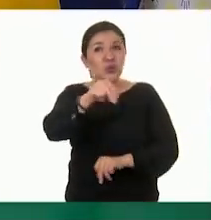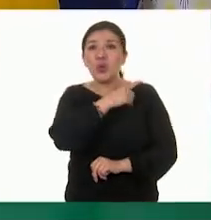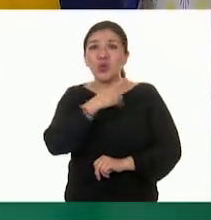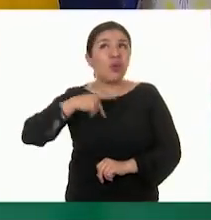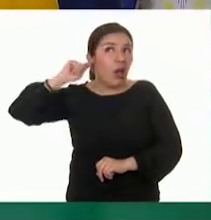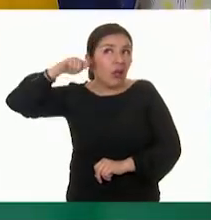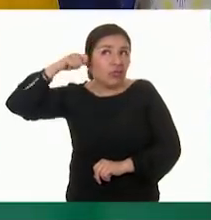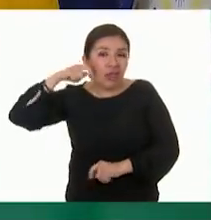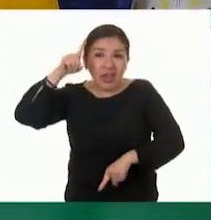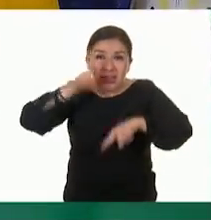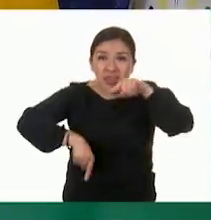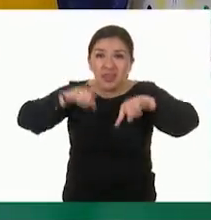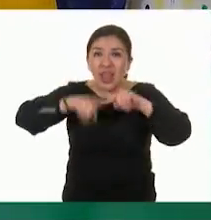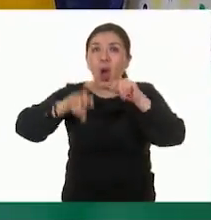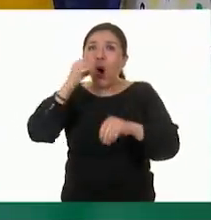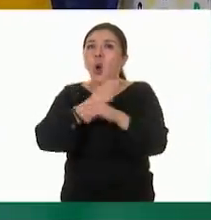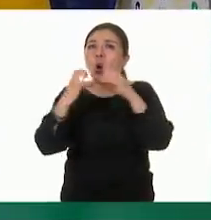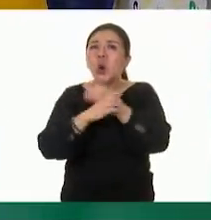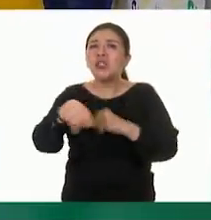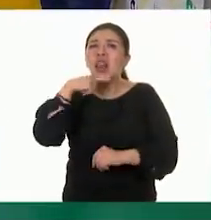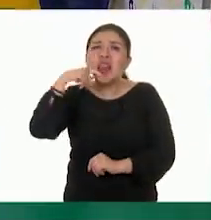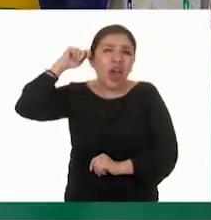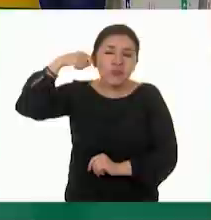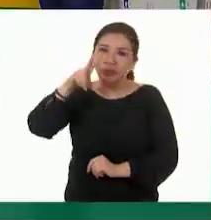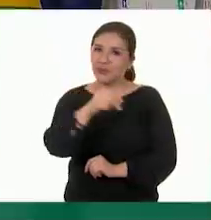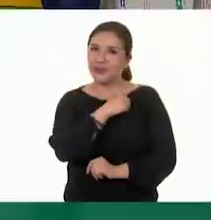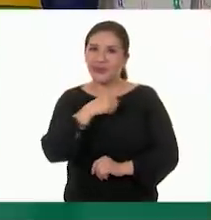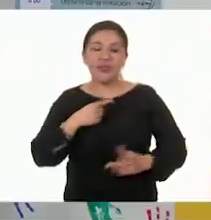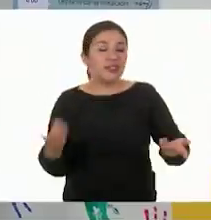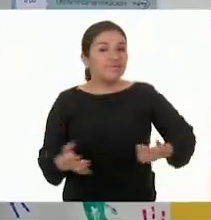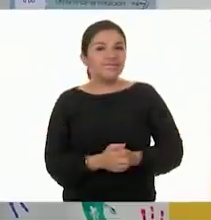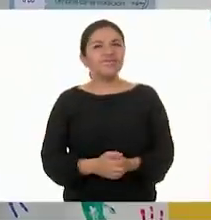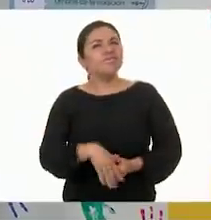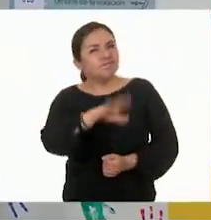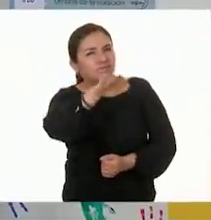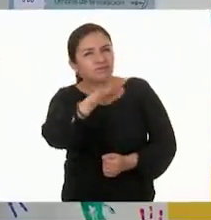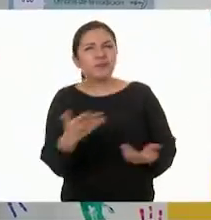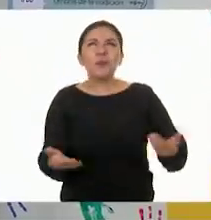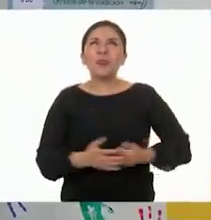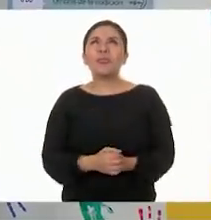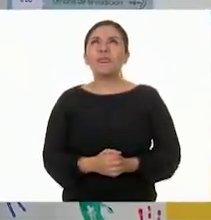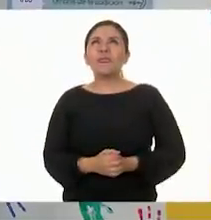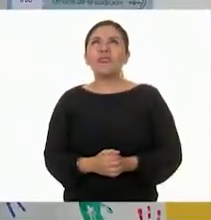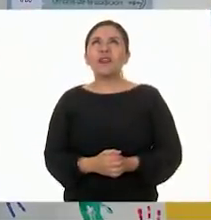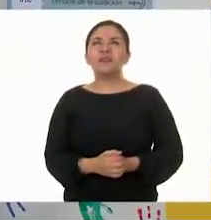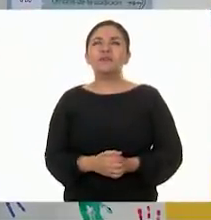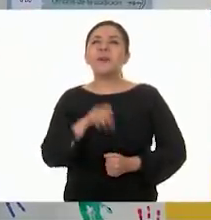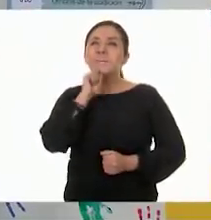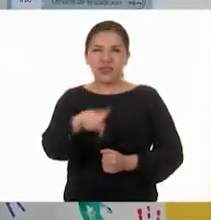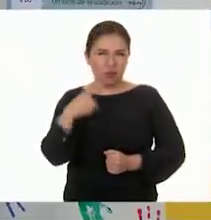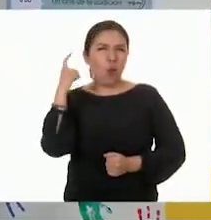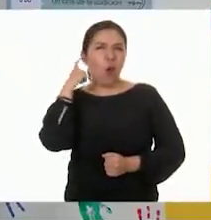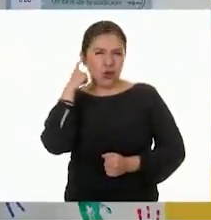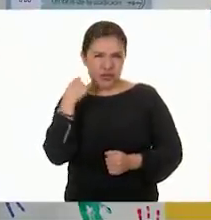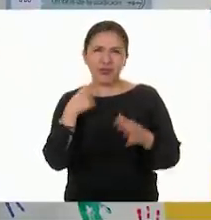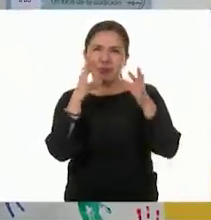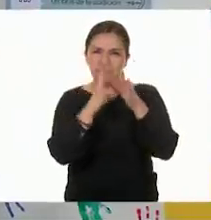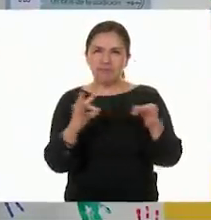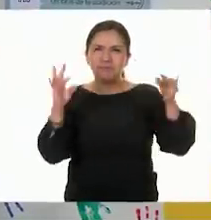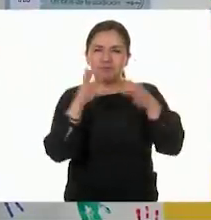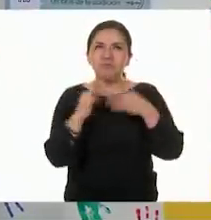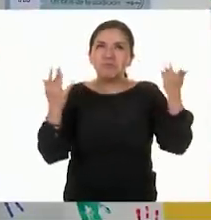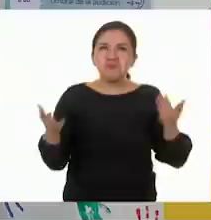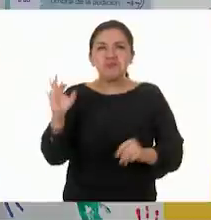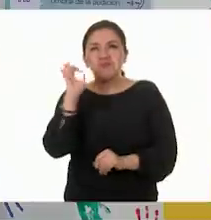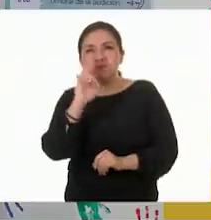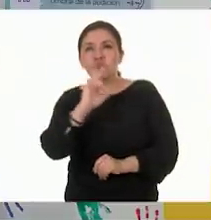removerle, mucho menos meter objetos puntiagudos a nuestros oídos. Oye, Alexia, y hablando de los oídos, de que tal